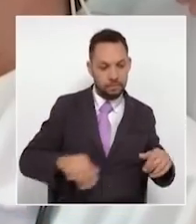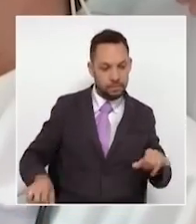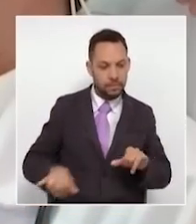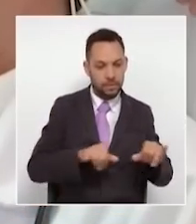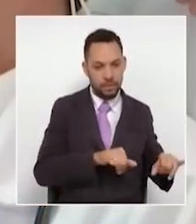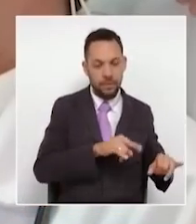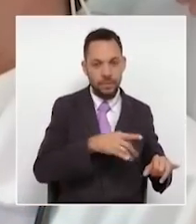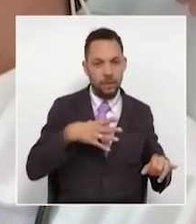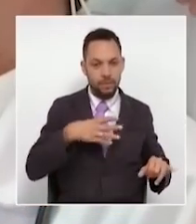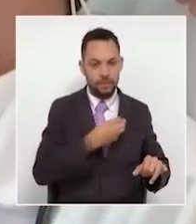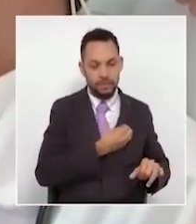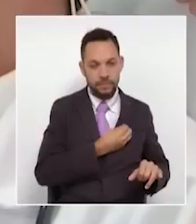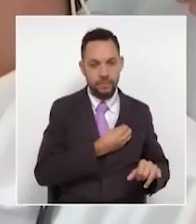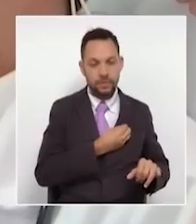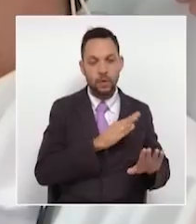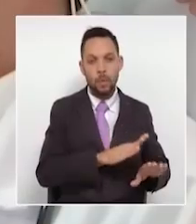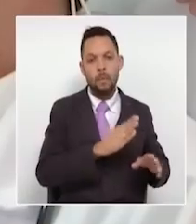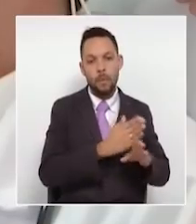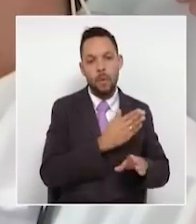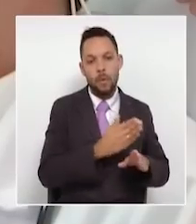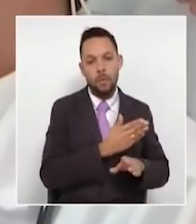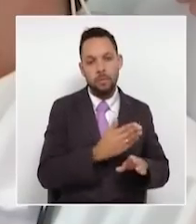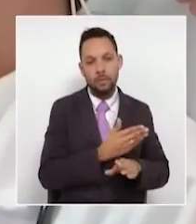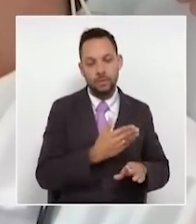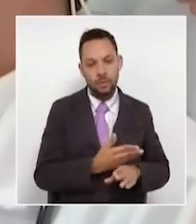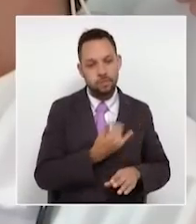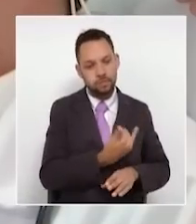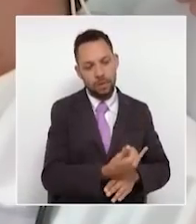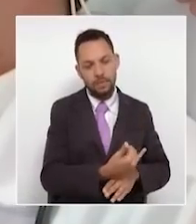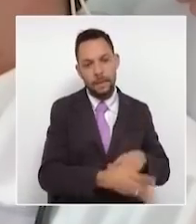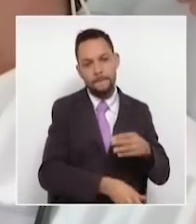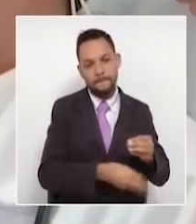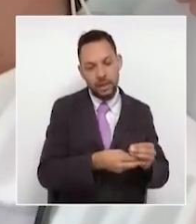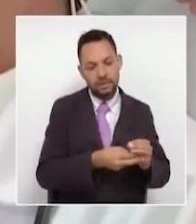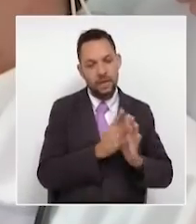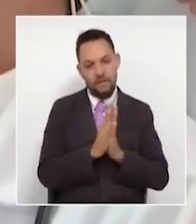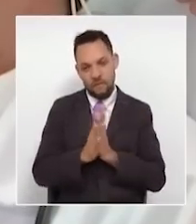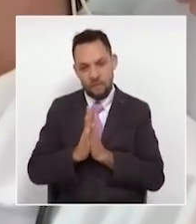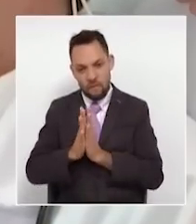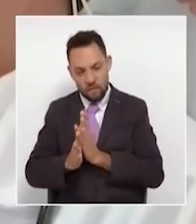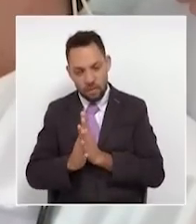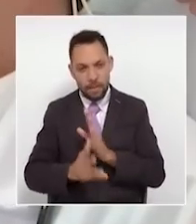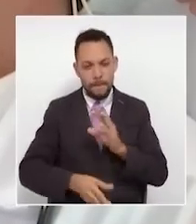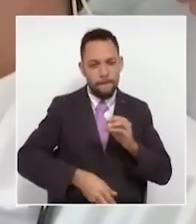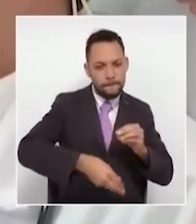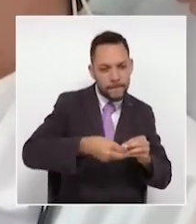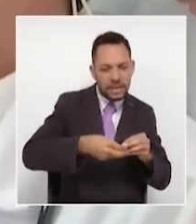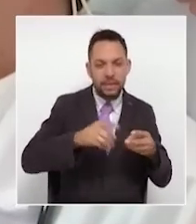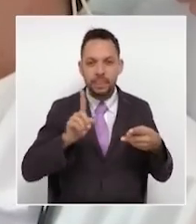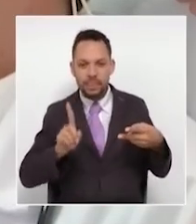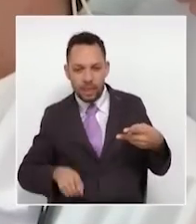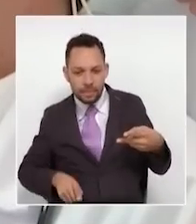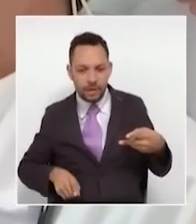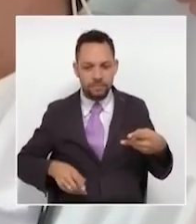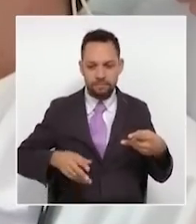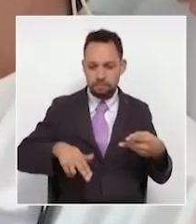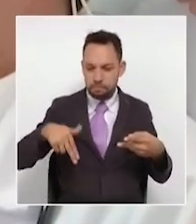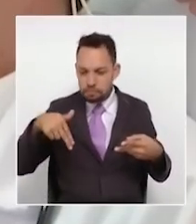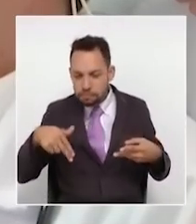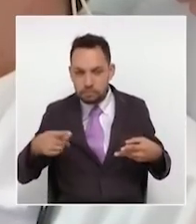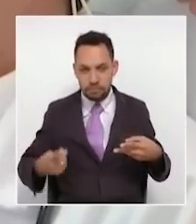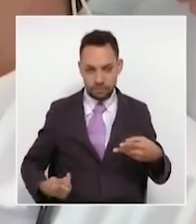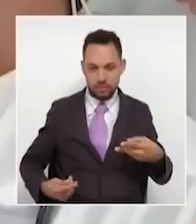aplicado tanto en los trastornos como les hemos hablado pero también está enfocado en mejorar nuestro rendimiento